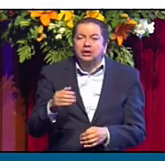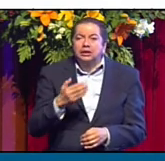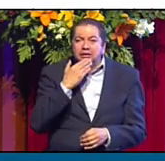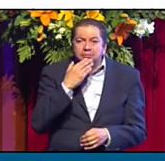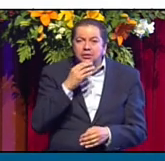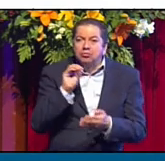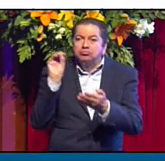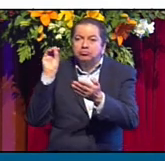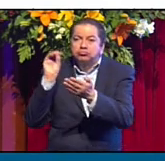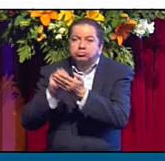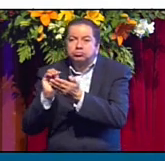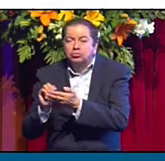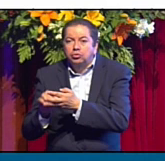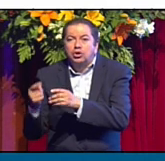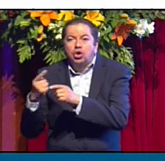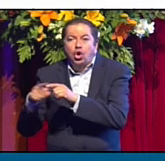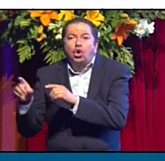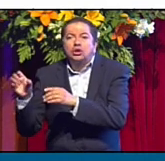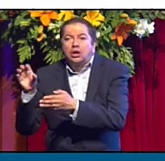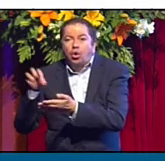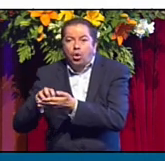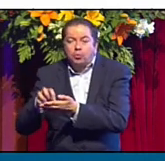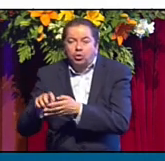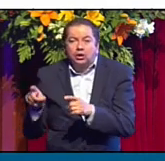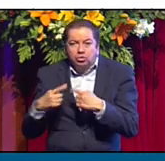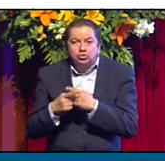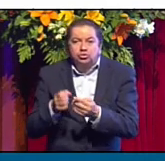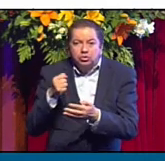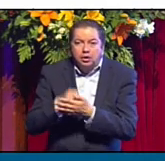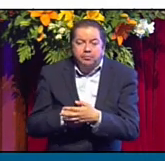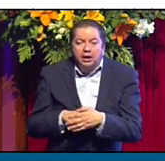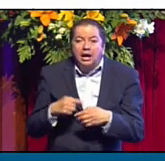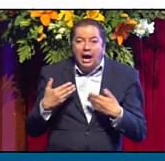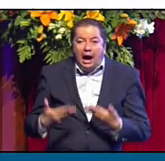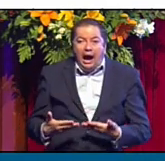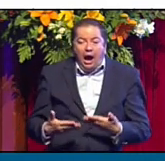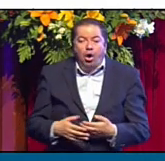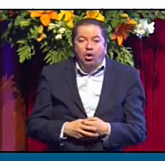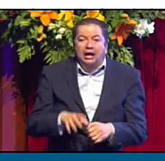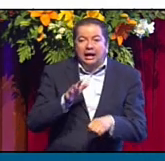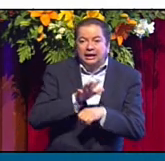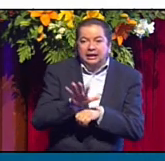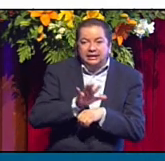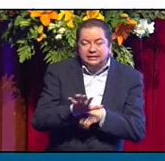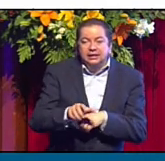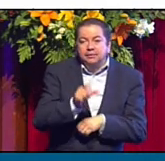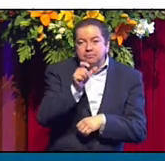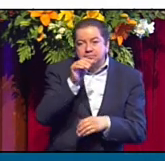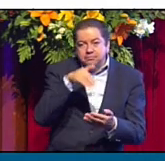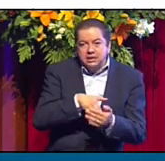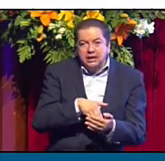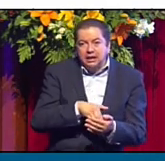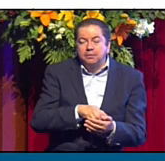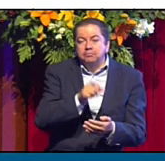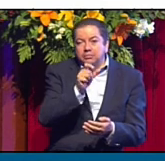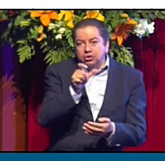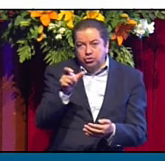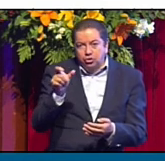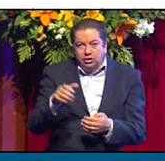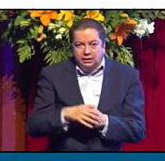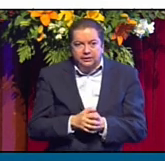los colocaban en sus comunas. Fuimos, peleamos y ganamos. Hoy día tenemos 15.000 percapitalizados y no los 1.000 que nos estaban